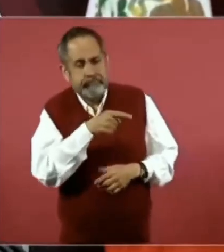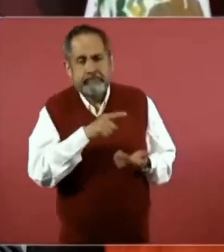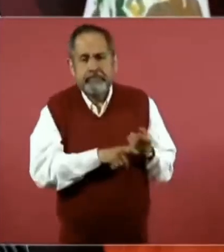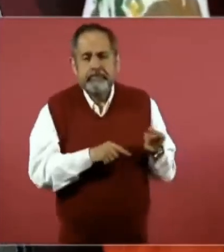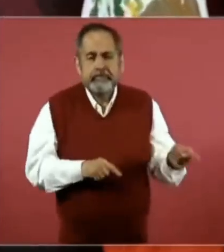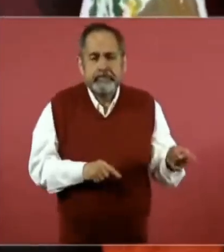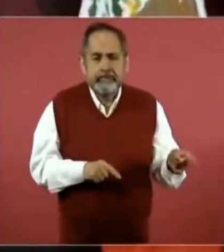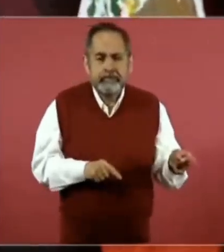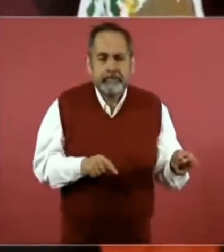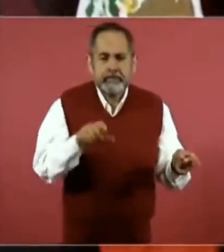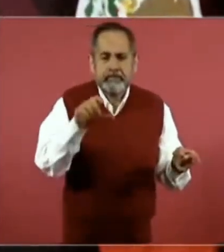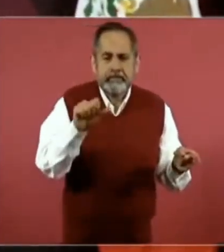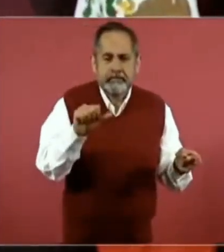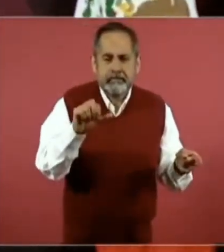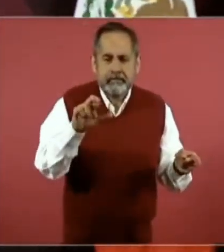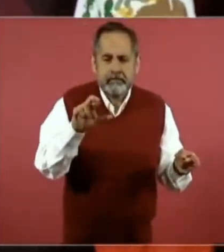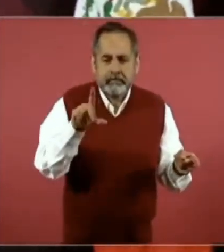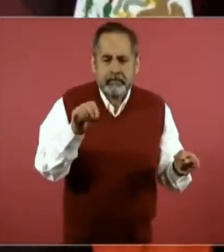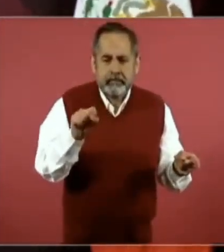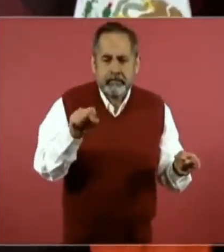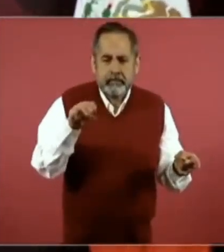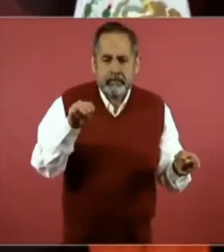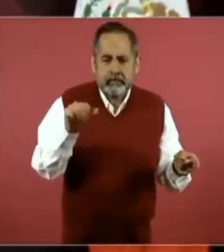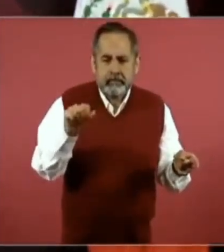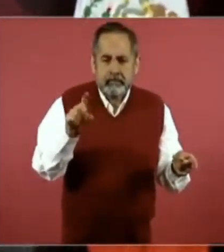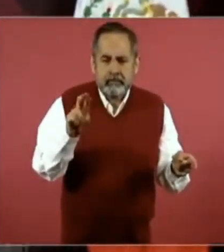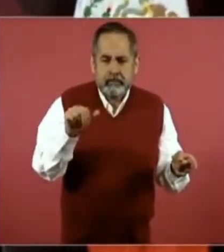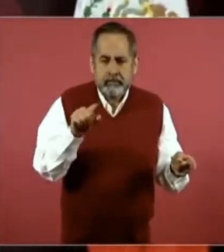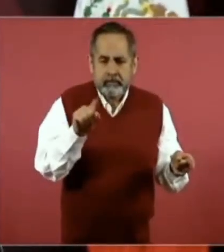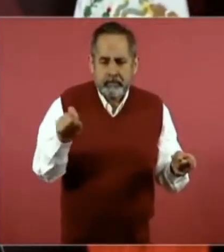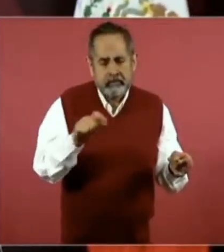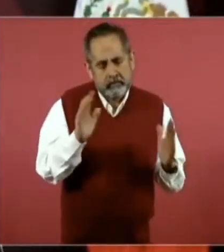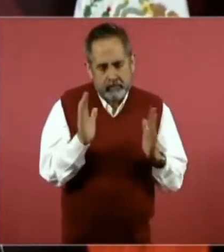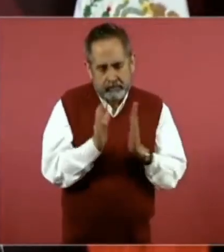de Carlos Madrazo, el finado,